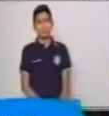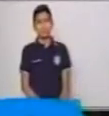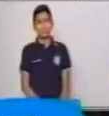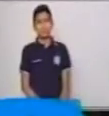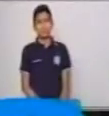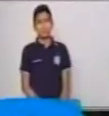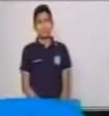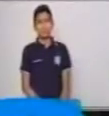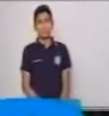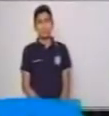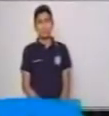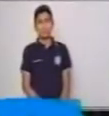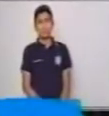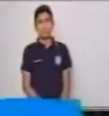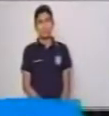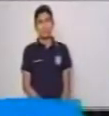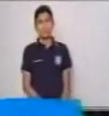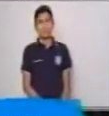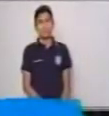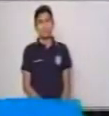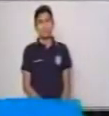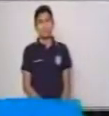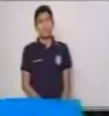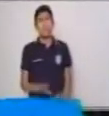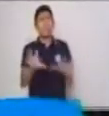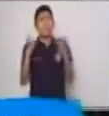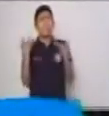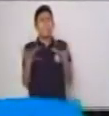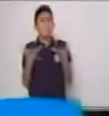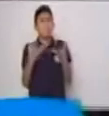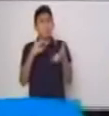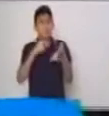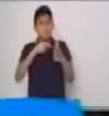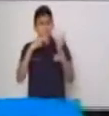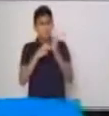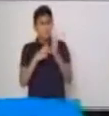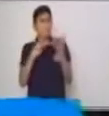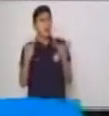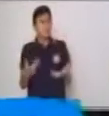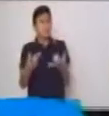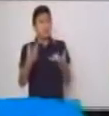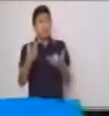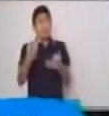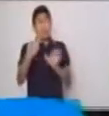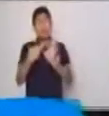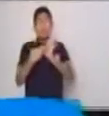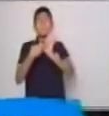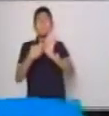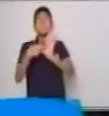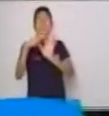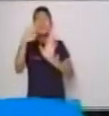Que el signo más se representa por medio